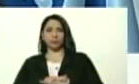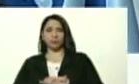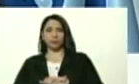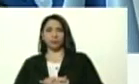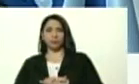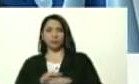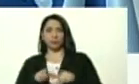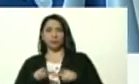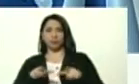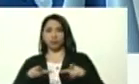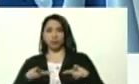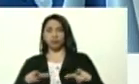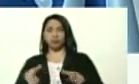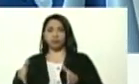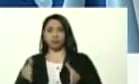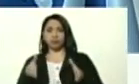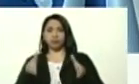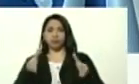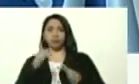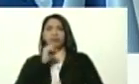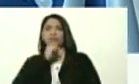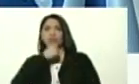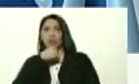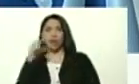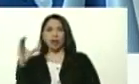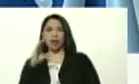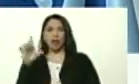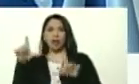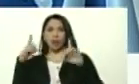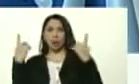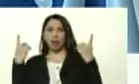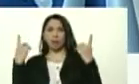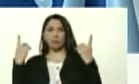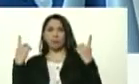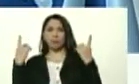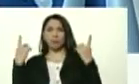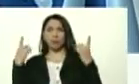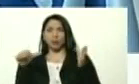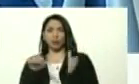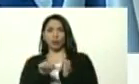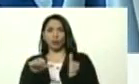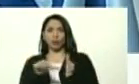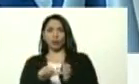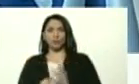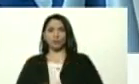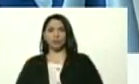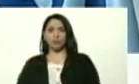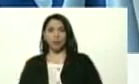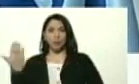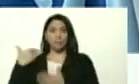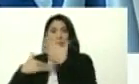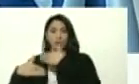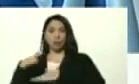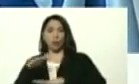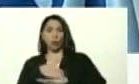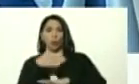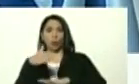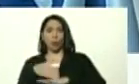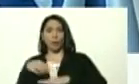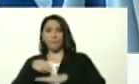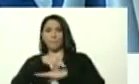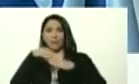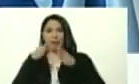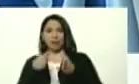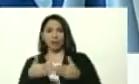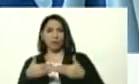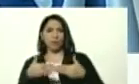sector de la carretera vieja Caracas-La Guaira, en donde el pasado jueves el Ministerio